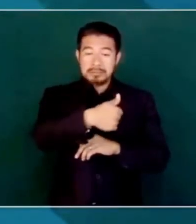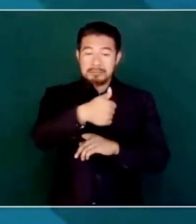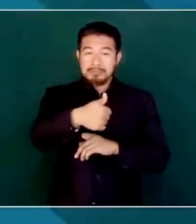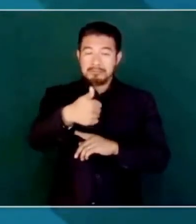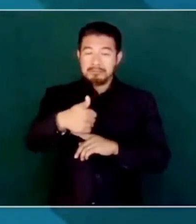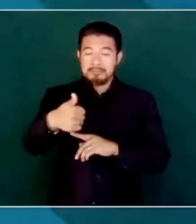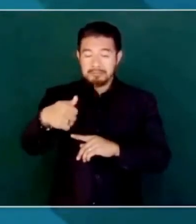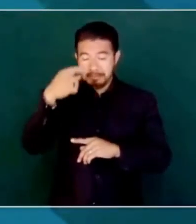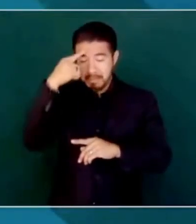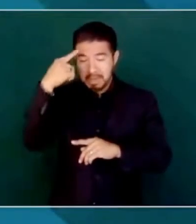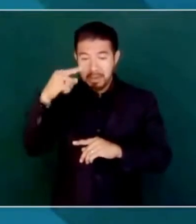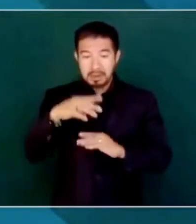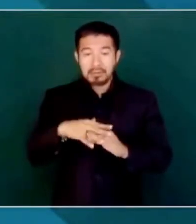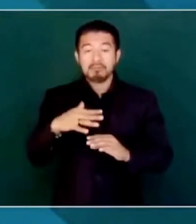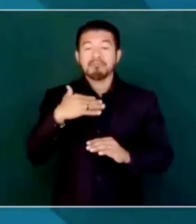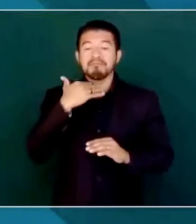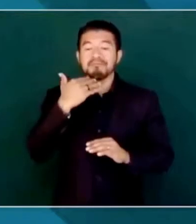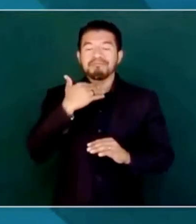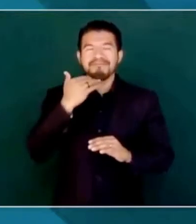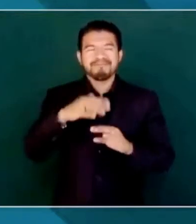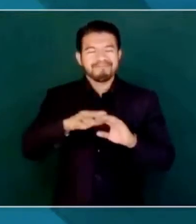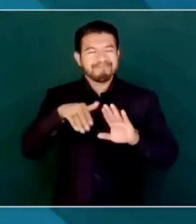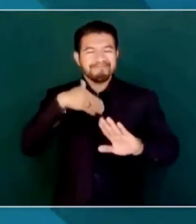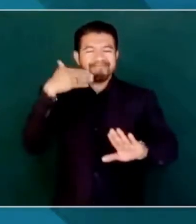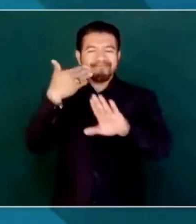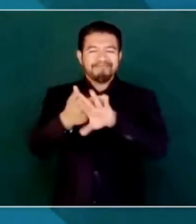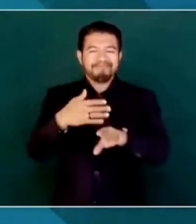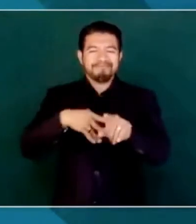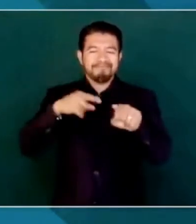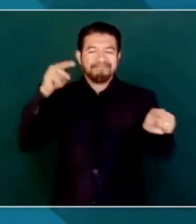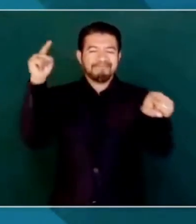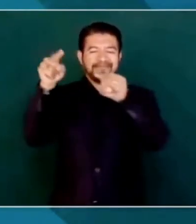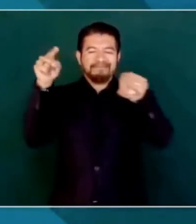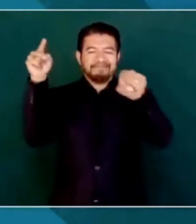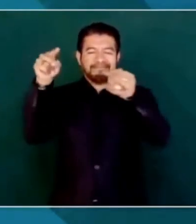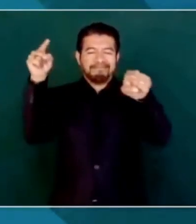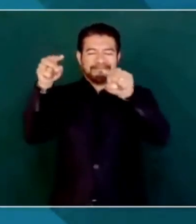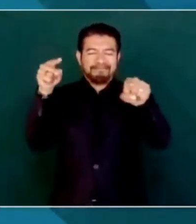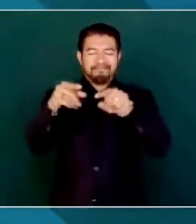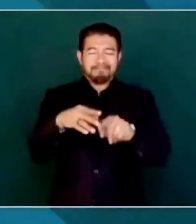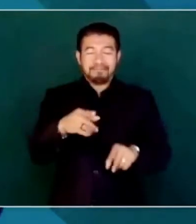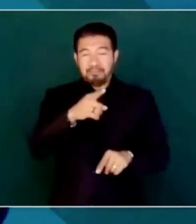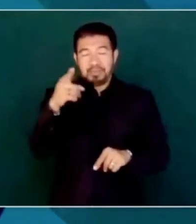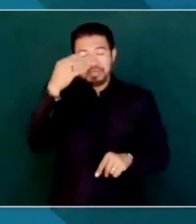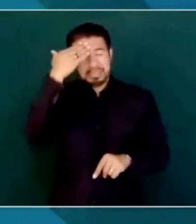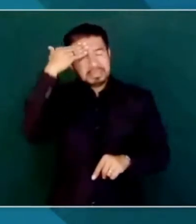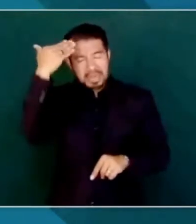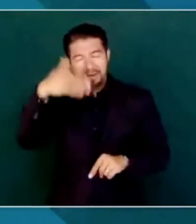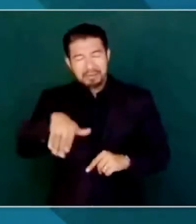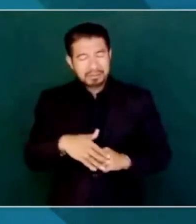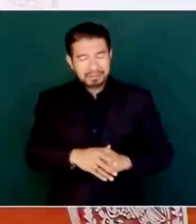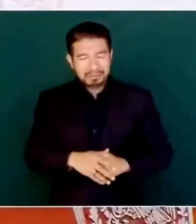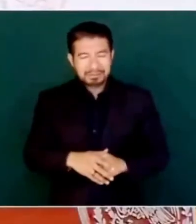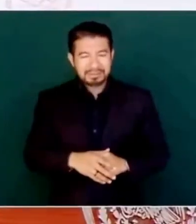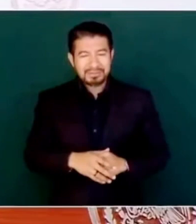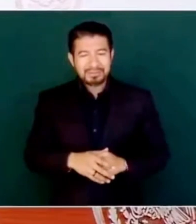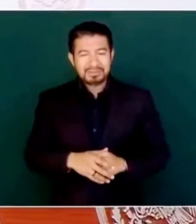para la guerra sucia en contra de quién sabe,